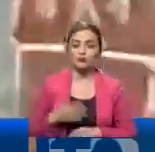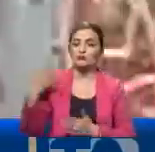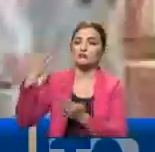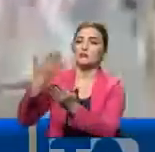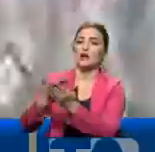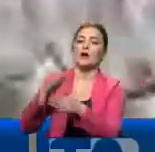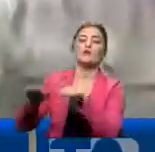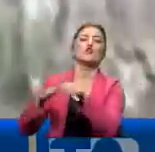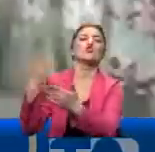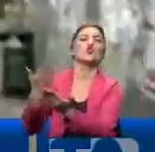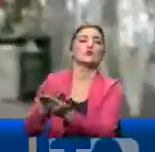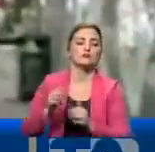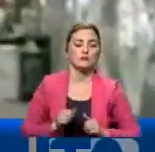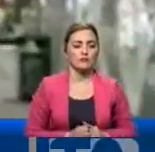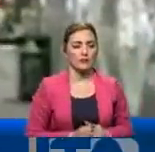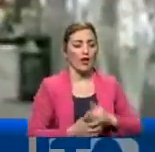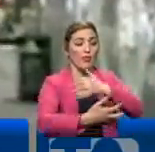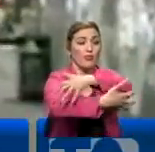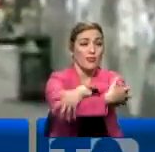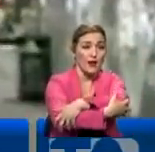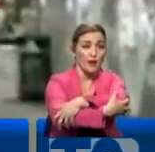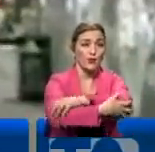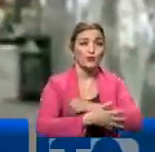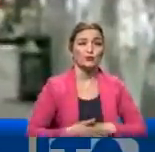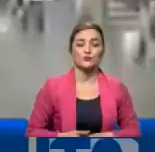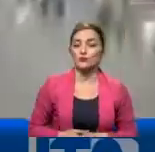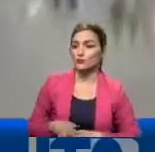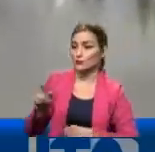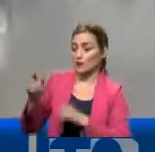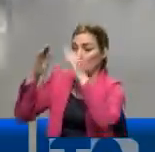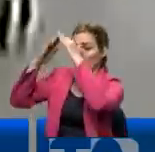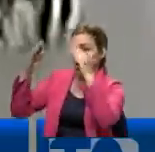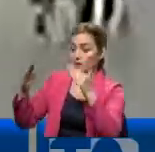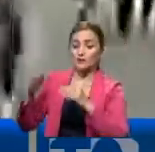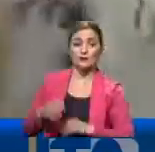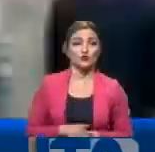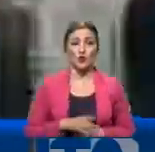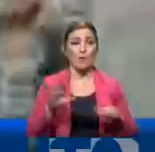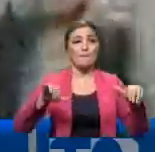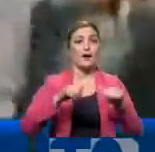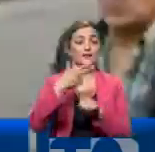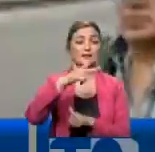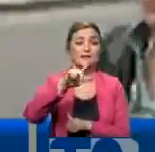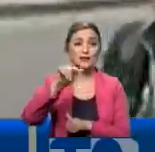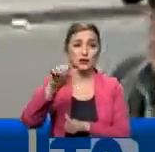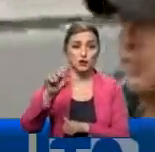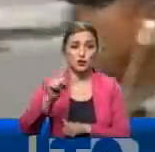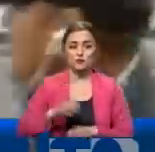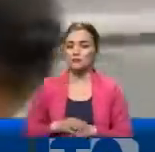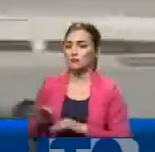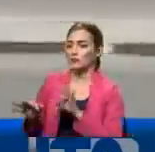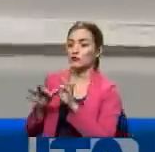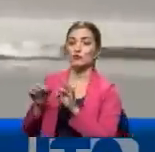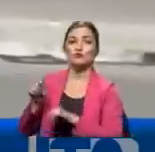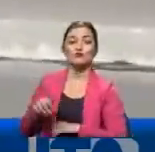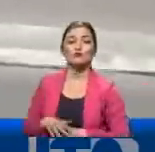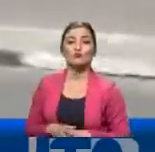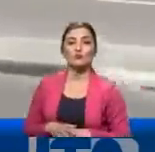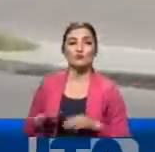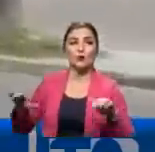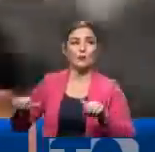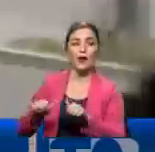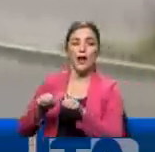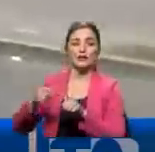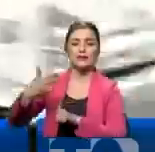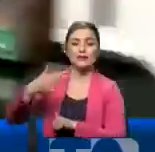le tocó? Hasta abajo, hasta el Trébol. ¿Por ahí vive? No, vivo en el Valle de los Chillos. Perfecto, y hablando un poco del Valle de